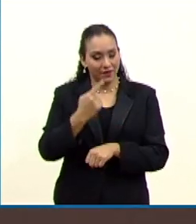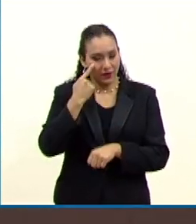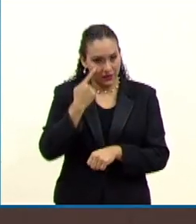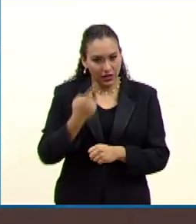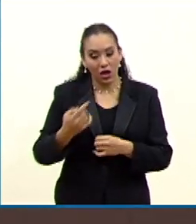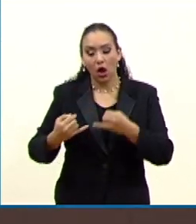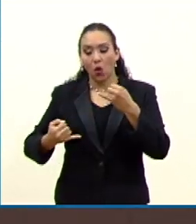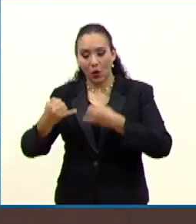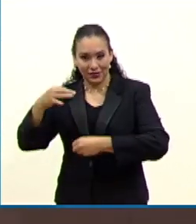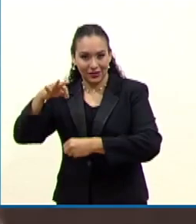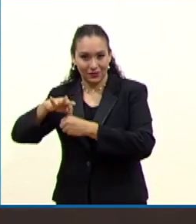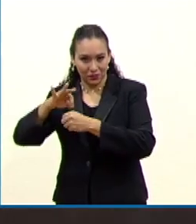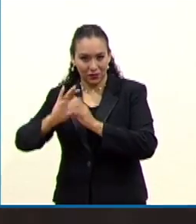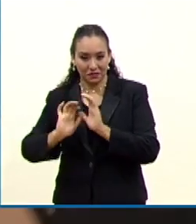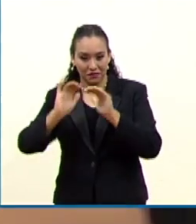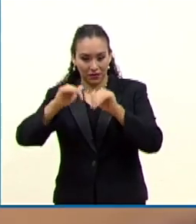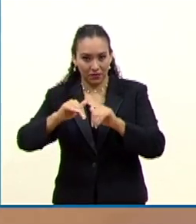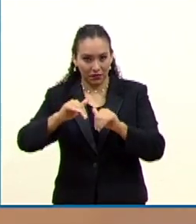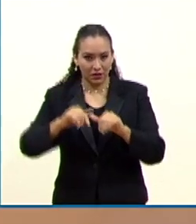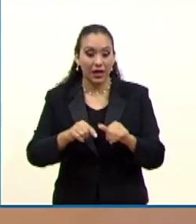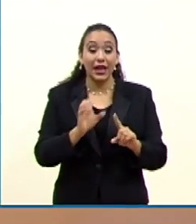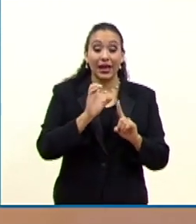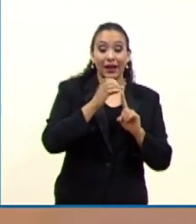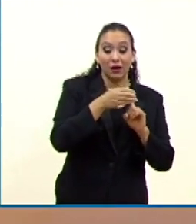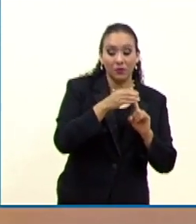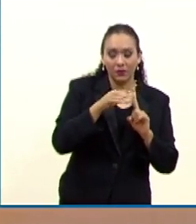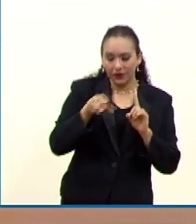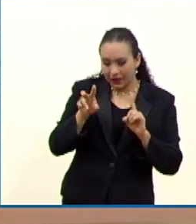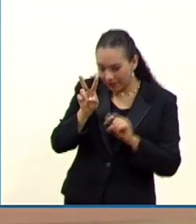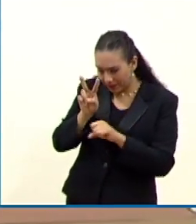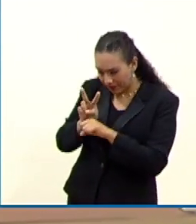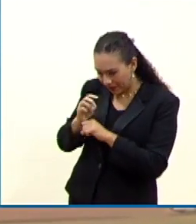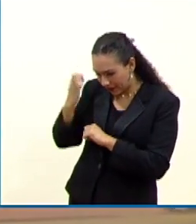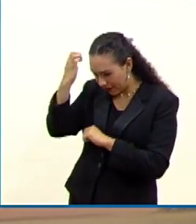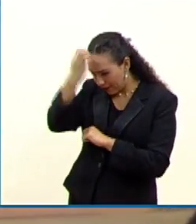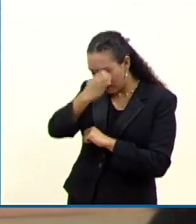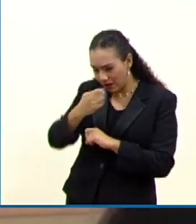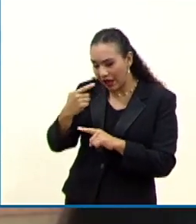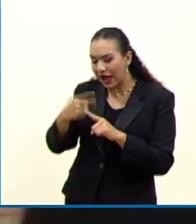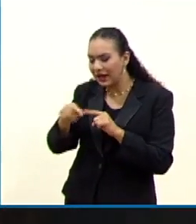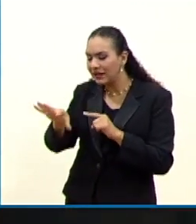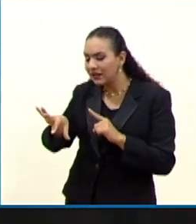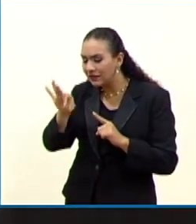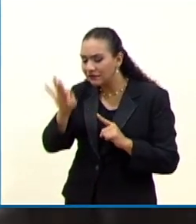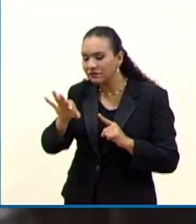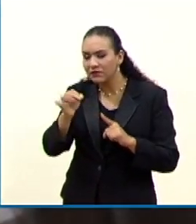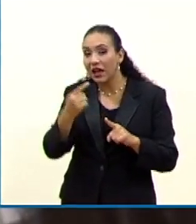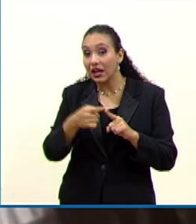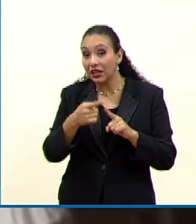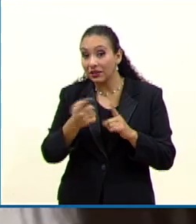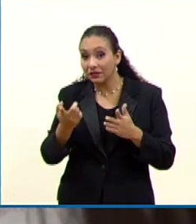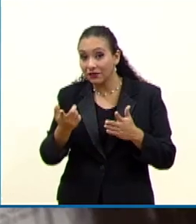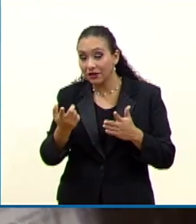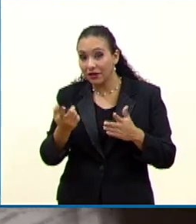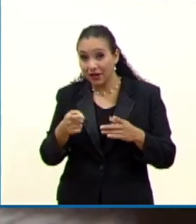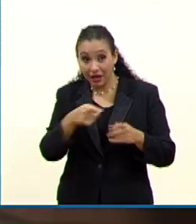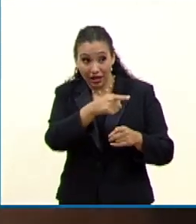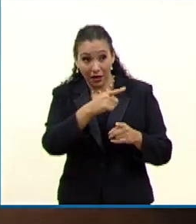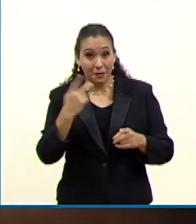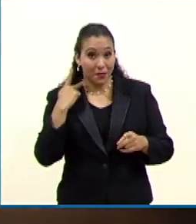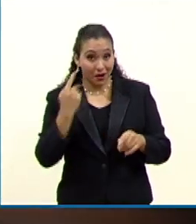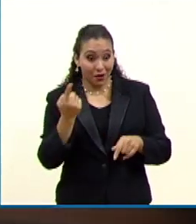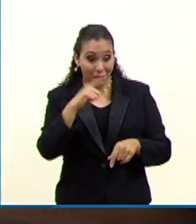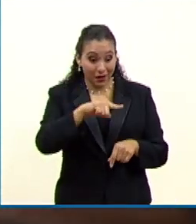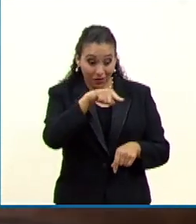para contender por los cargos de ministros, jueces y magistrados sean lo mejor capacitados. Indicó que ante este ejercicio